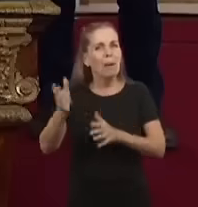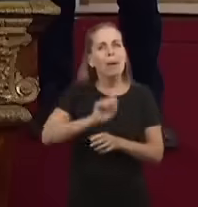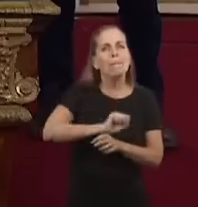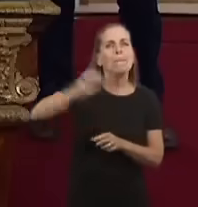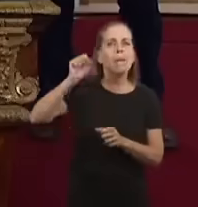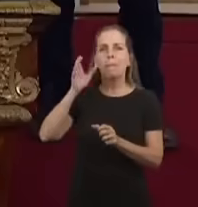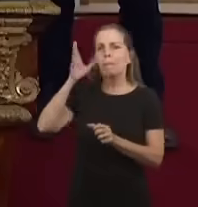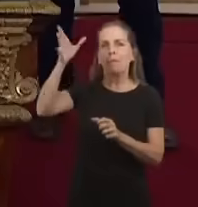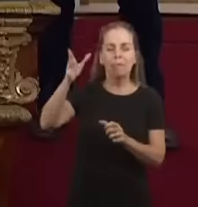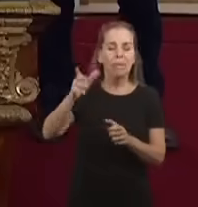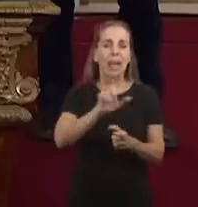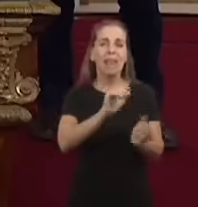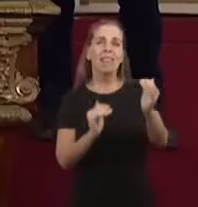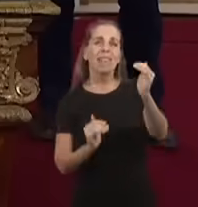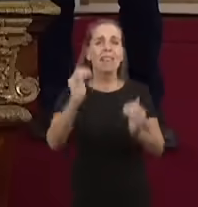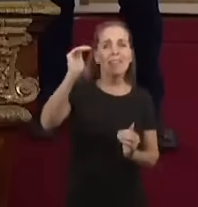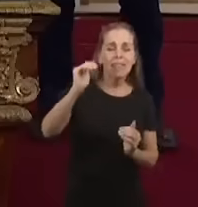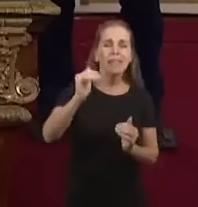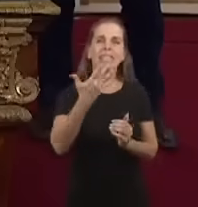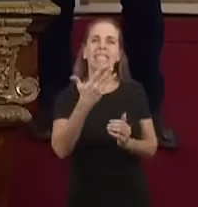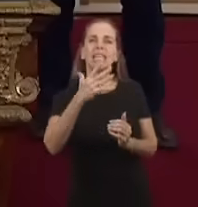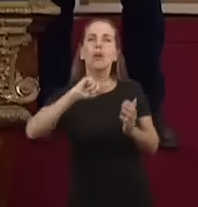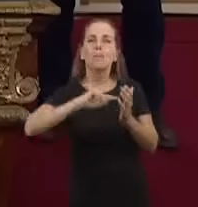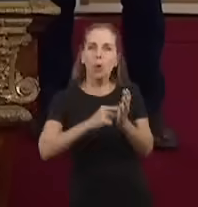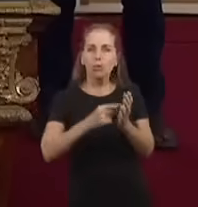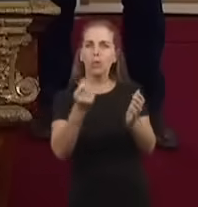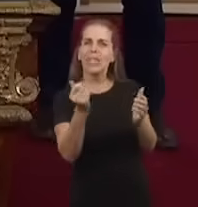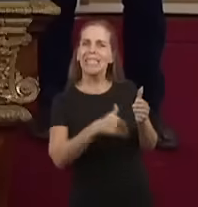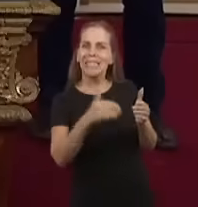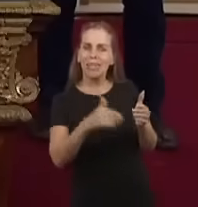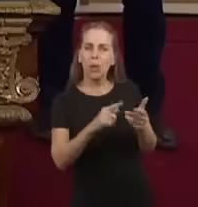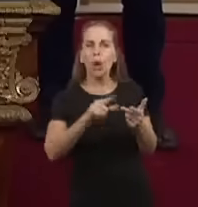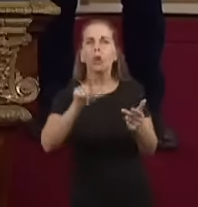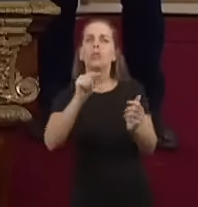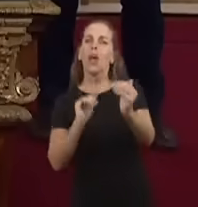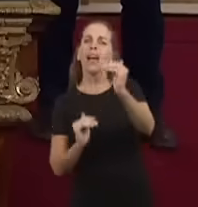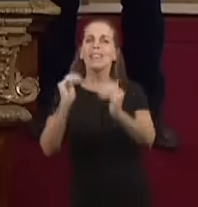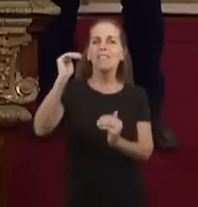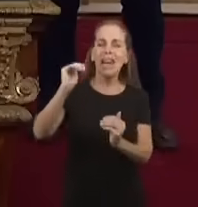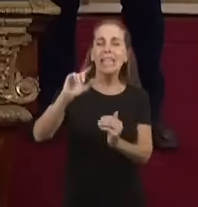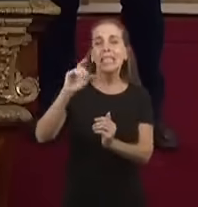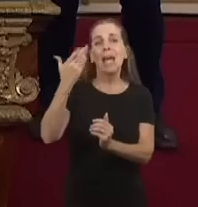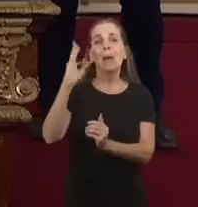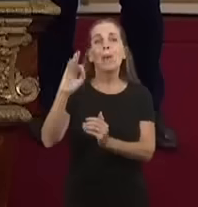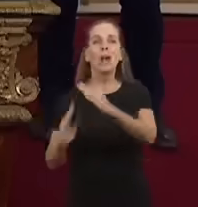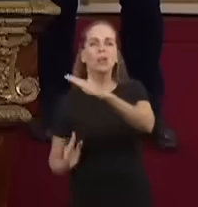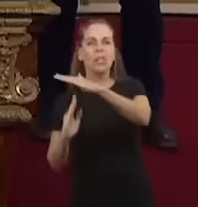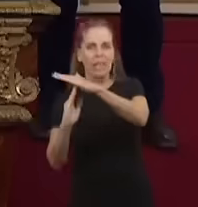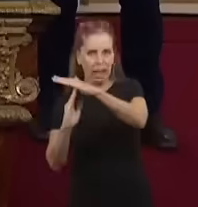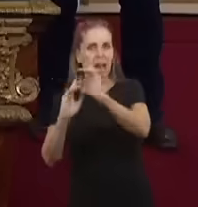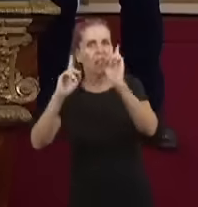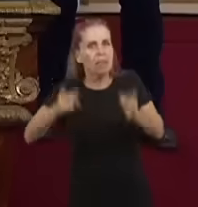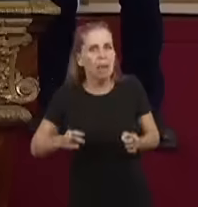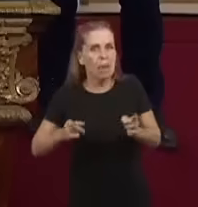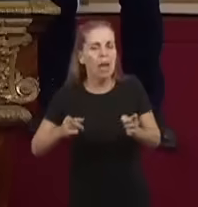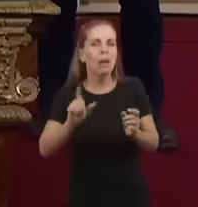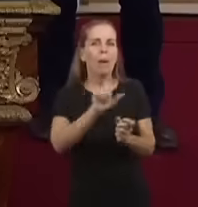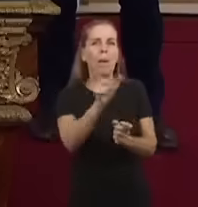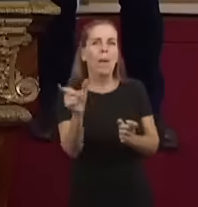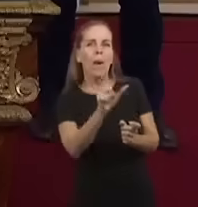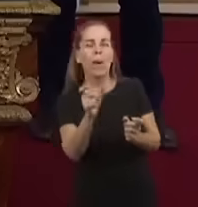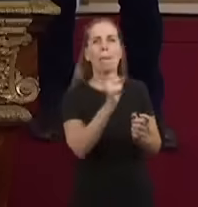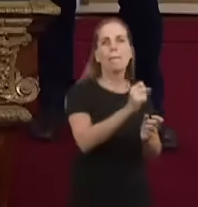de cinco puntos del producto en el tesoro y un déficit financiero de otros 10 puntos en el Banco Central teníamos una brecha cambiaria de